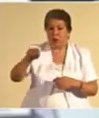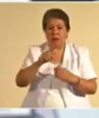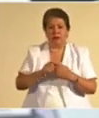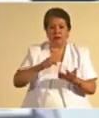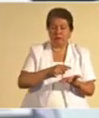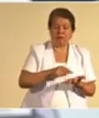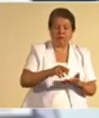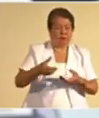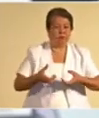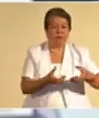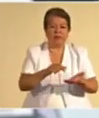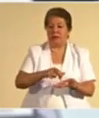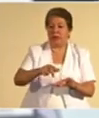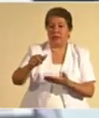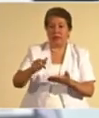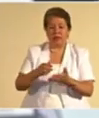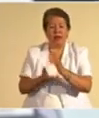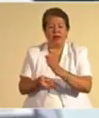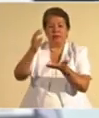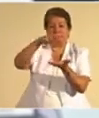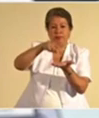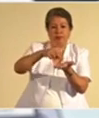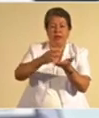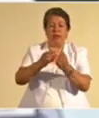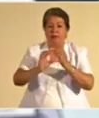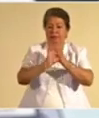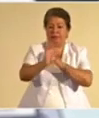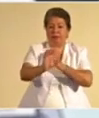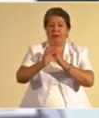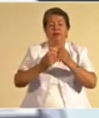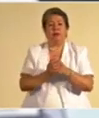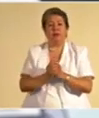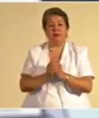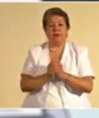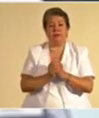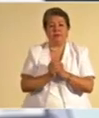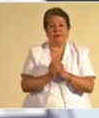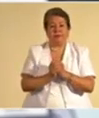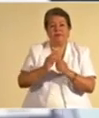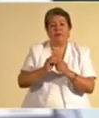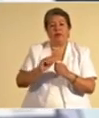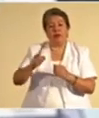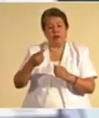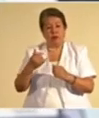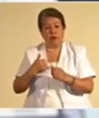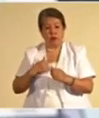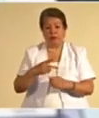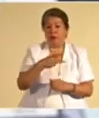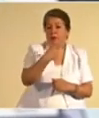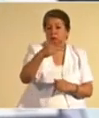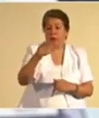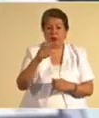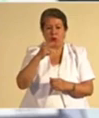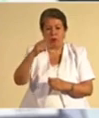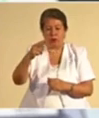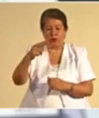en las calles, que me transporto en los autobuses, soy tu voz,